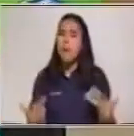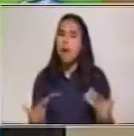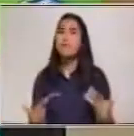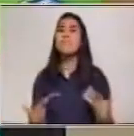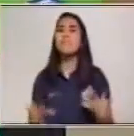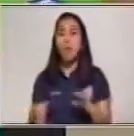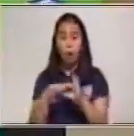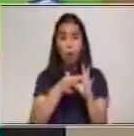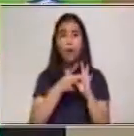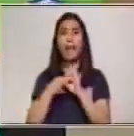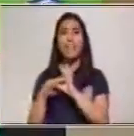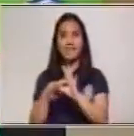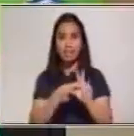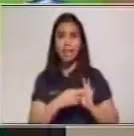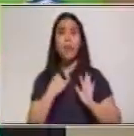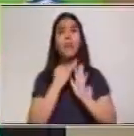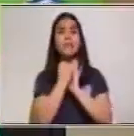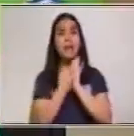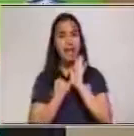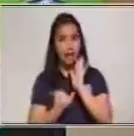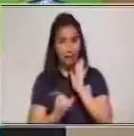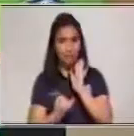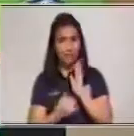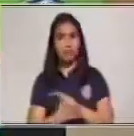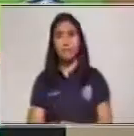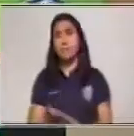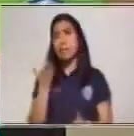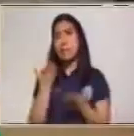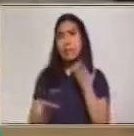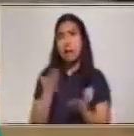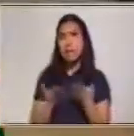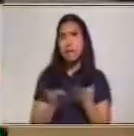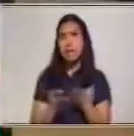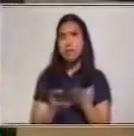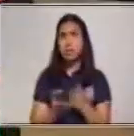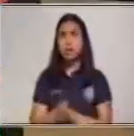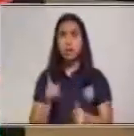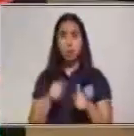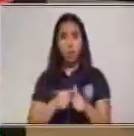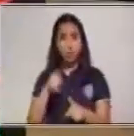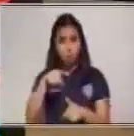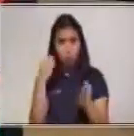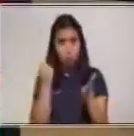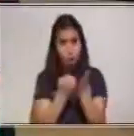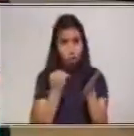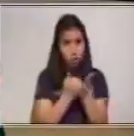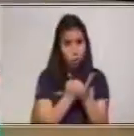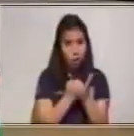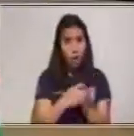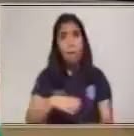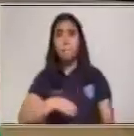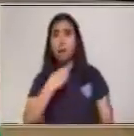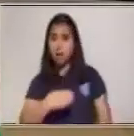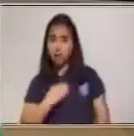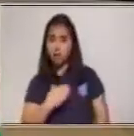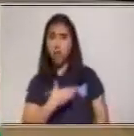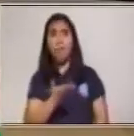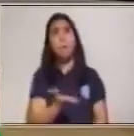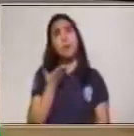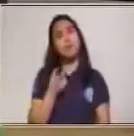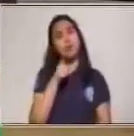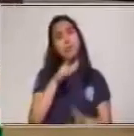gráficos. En alguna oportunidad tus maestros te han pedido, por ejemplo, que realices un resumen y